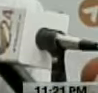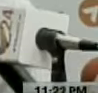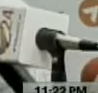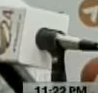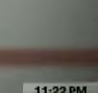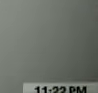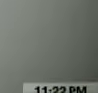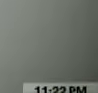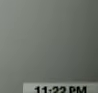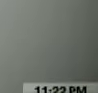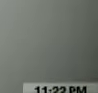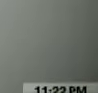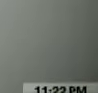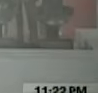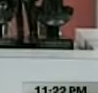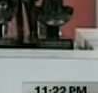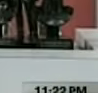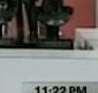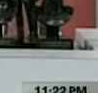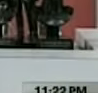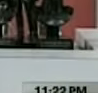nunca las promoveremos.